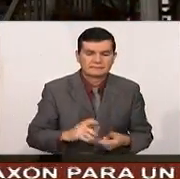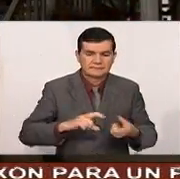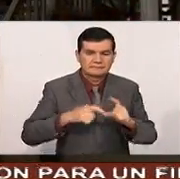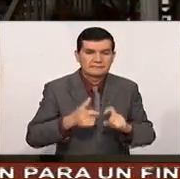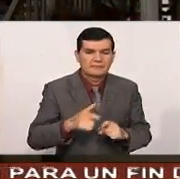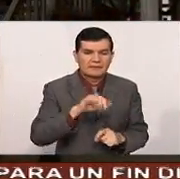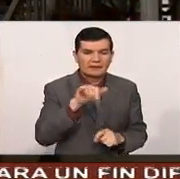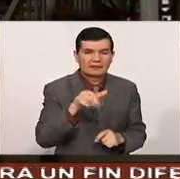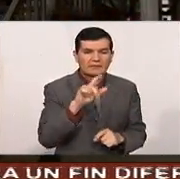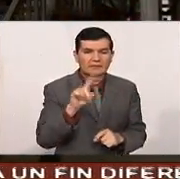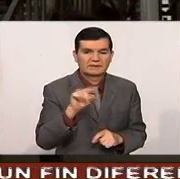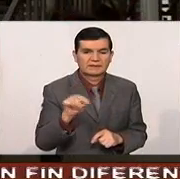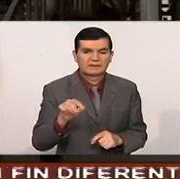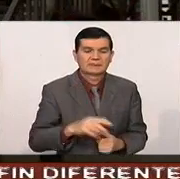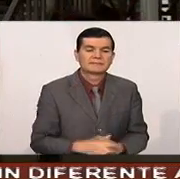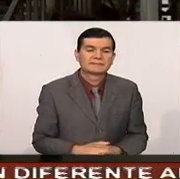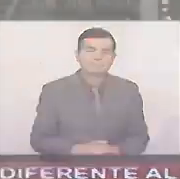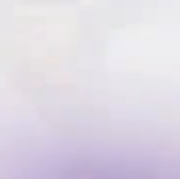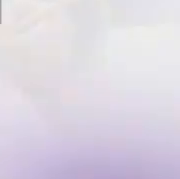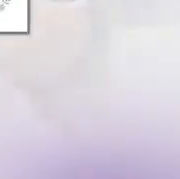al Día, Jacqueline López Zárate.